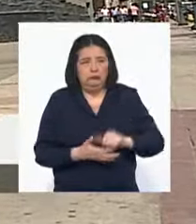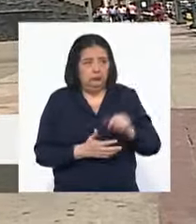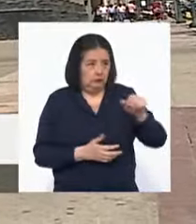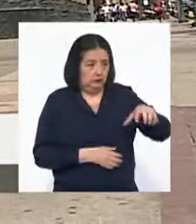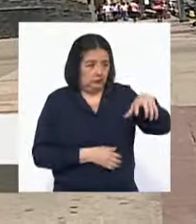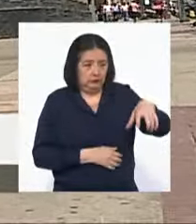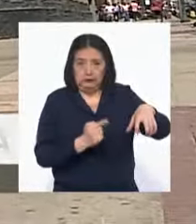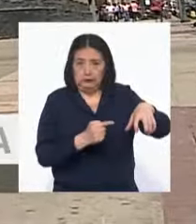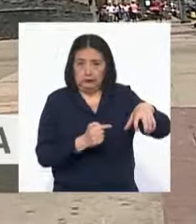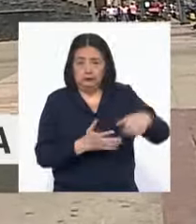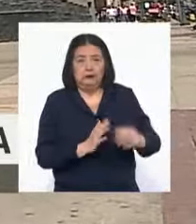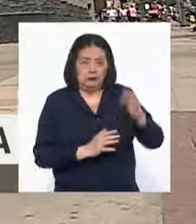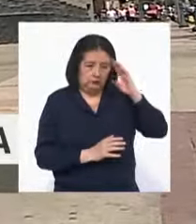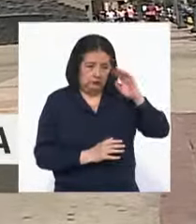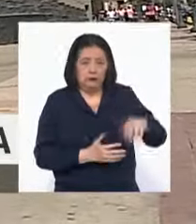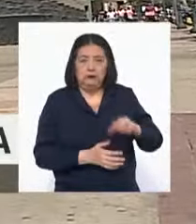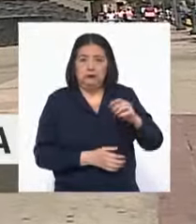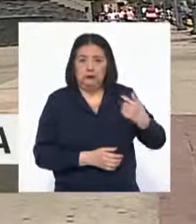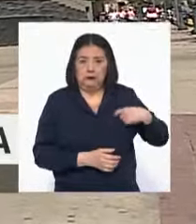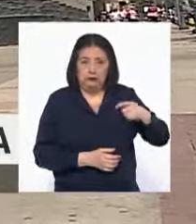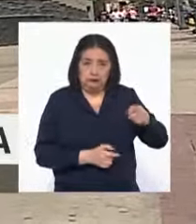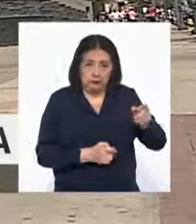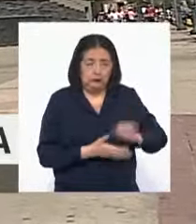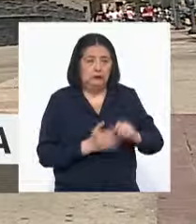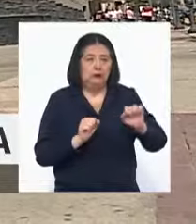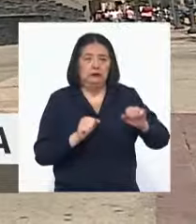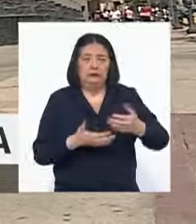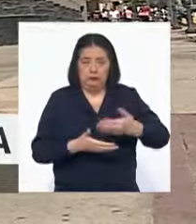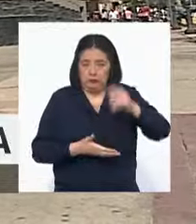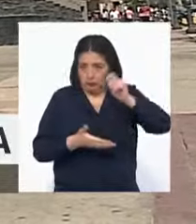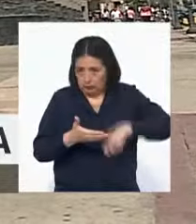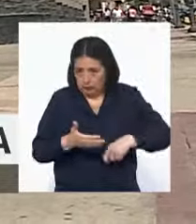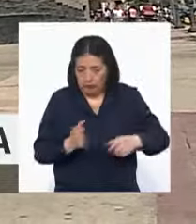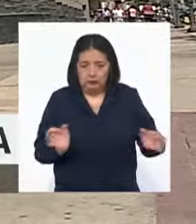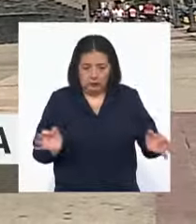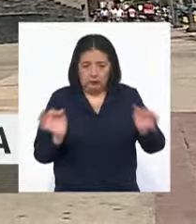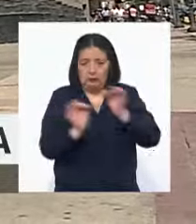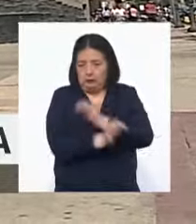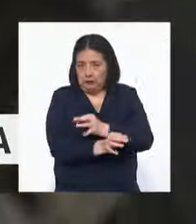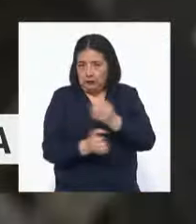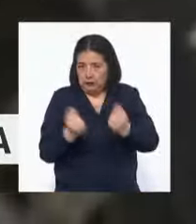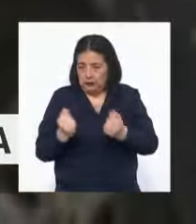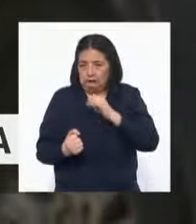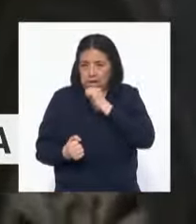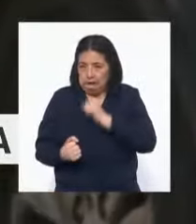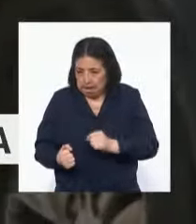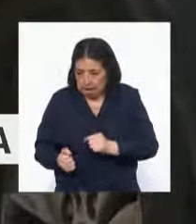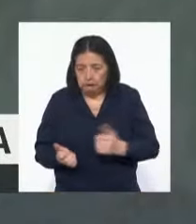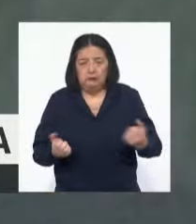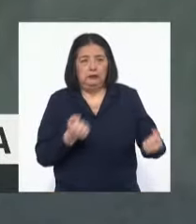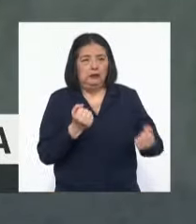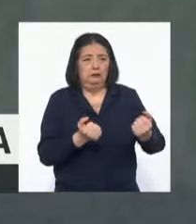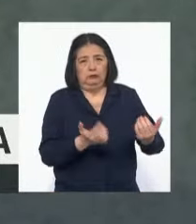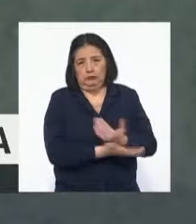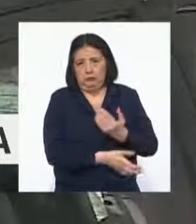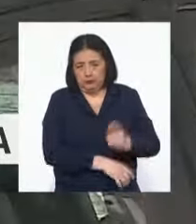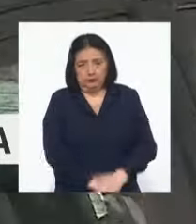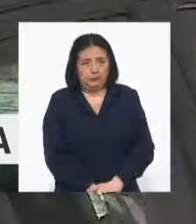de la Avenida España, desde el año pasado se debió cerrar un contrato que reemplazaba autos viejos por autos